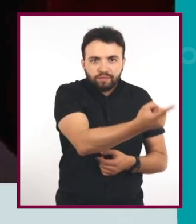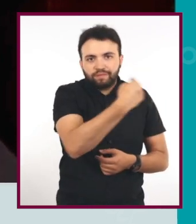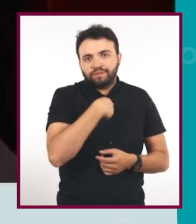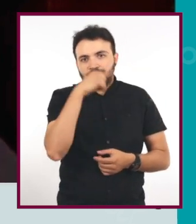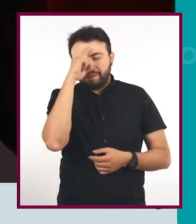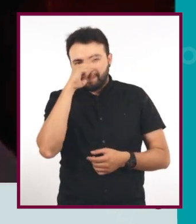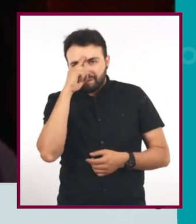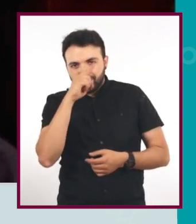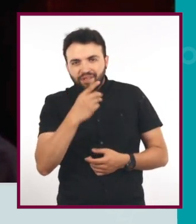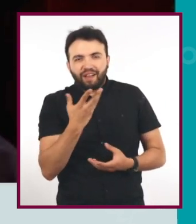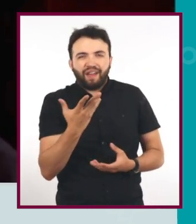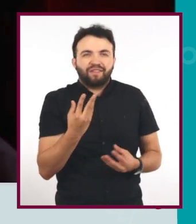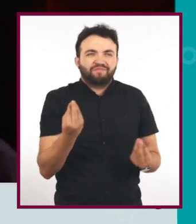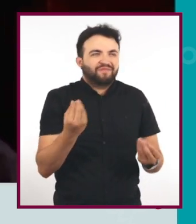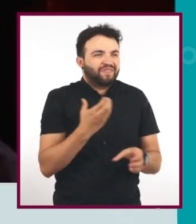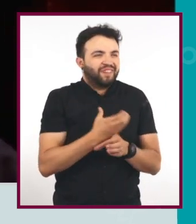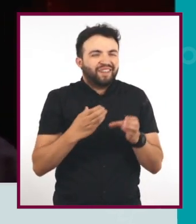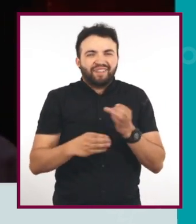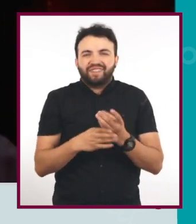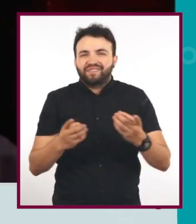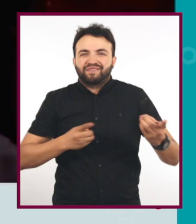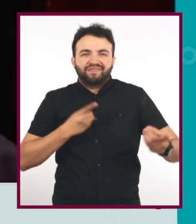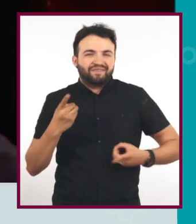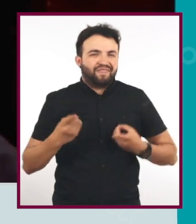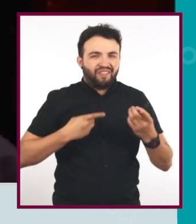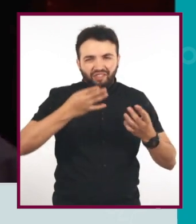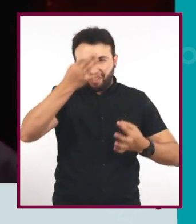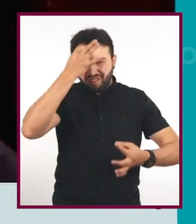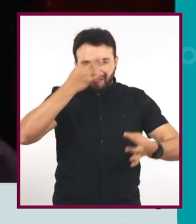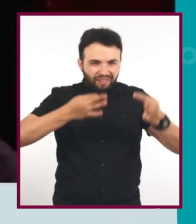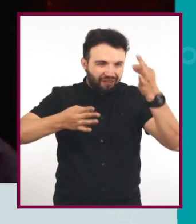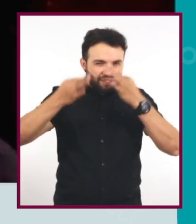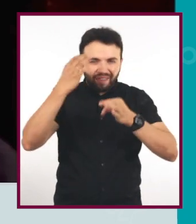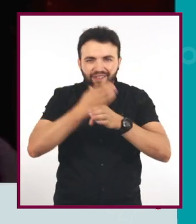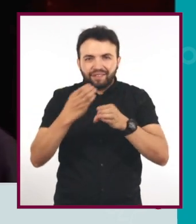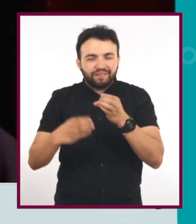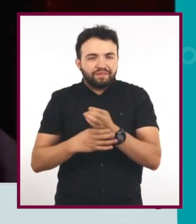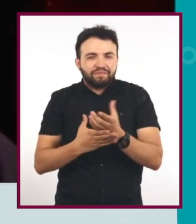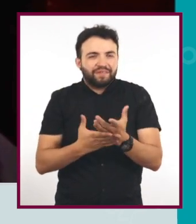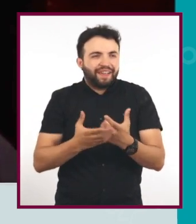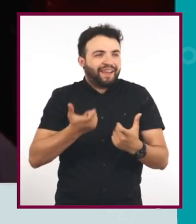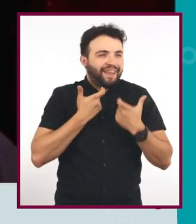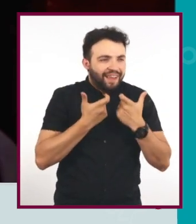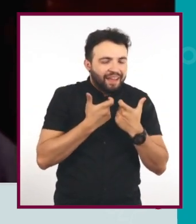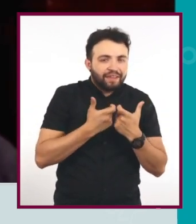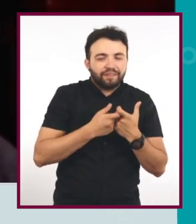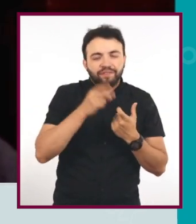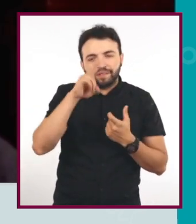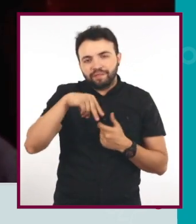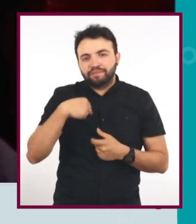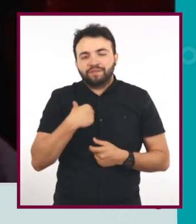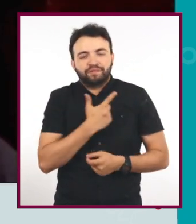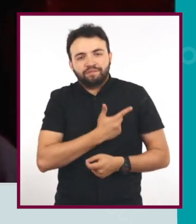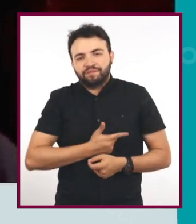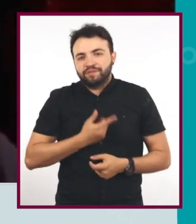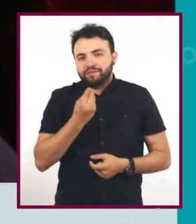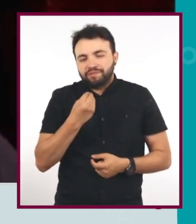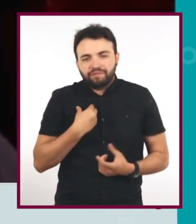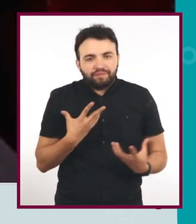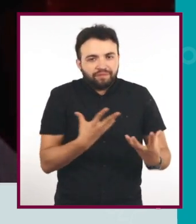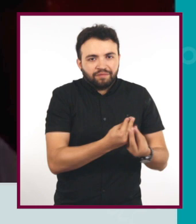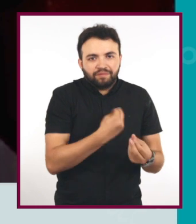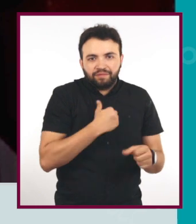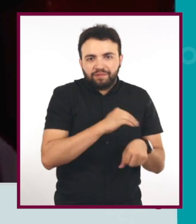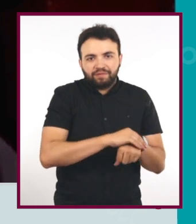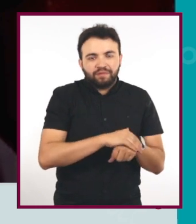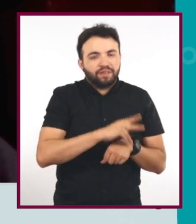Hacemos tonterías, nos contamos nuestras vidas, nuestras desgracias, nos reímos de ellas, entonces me da